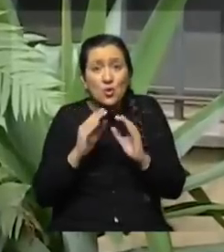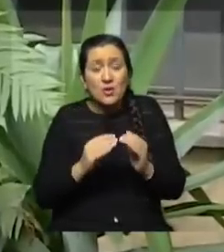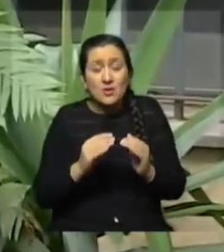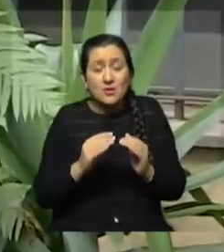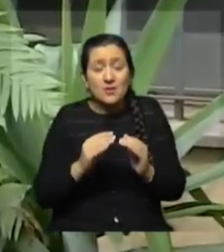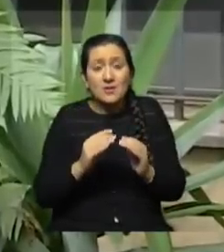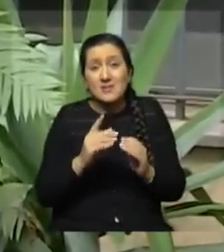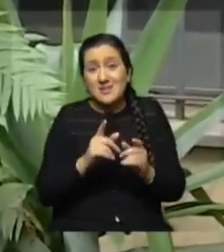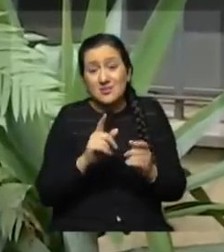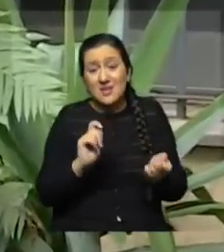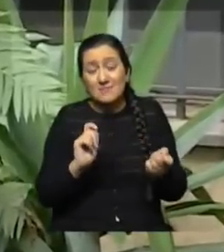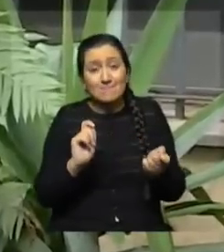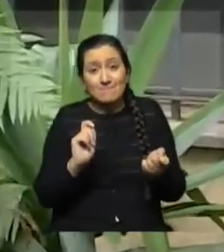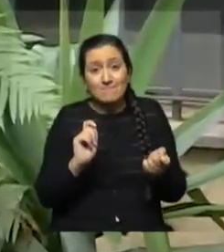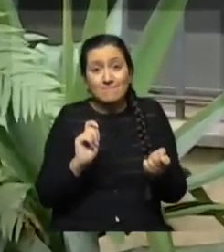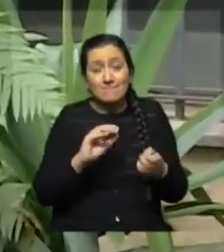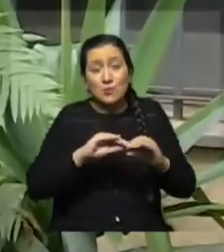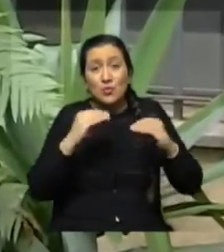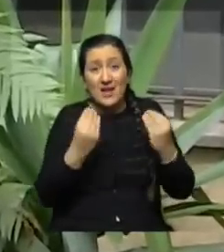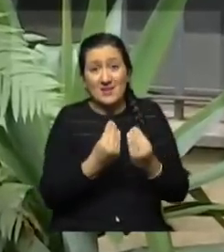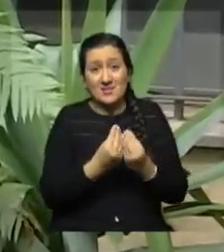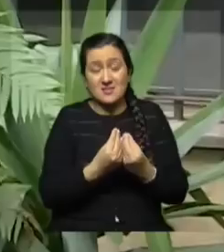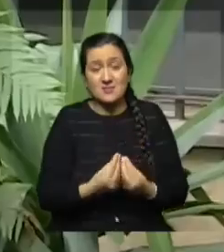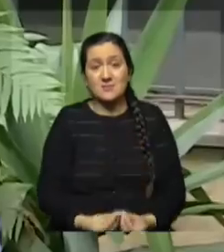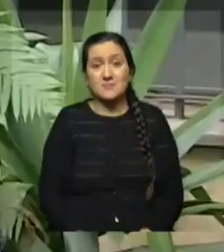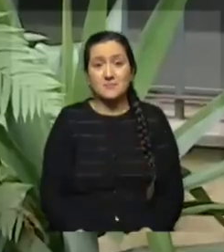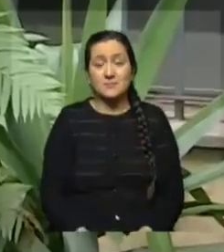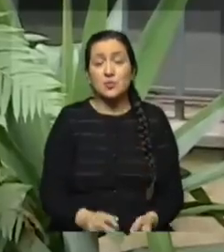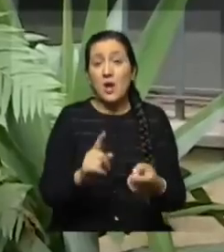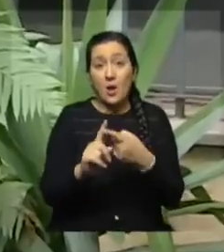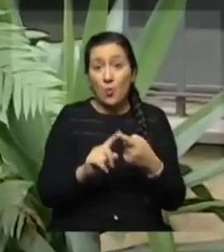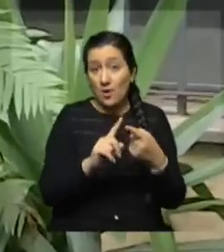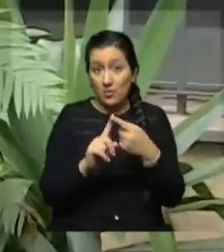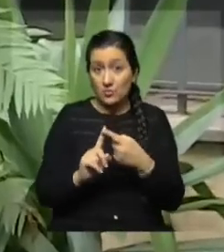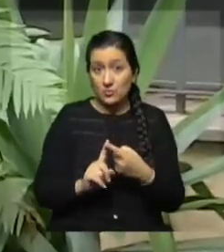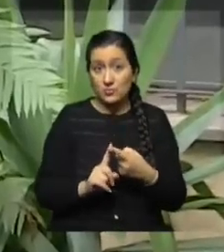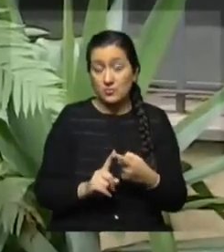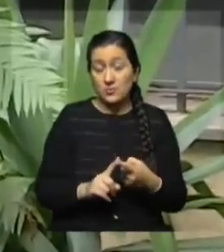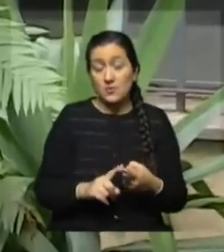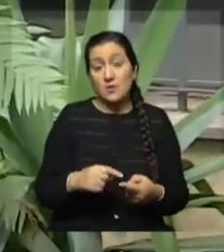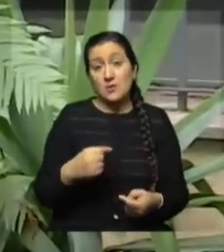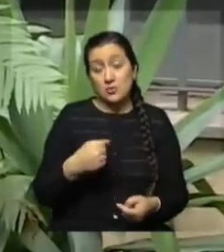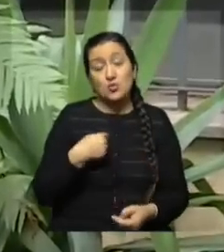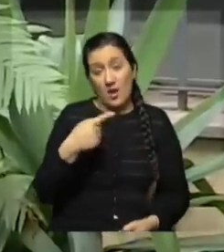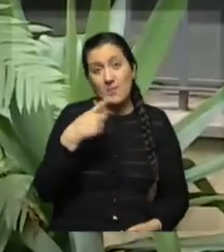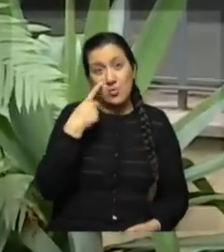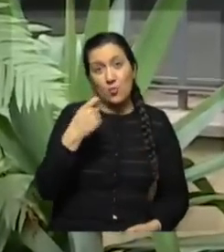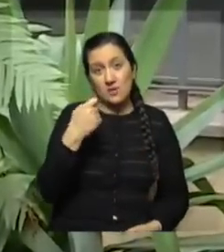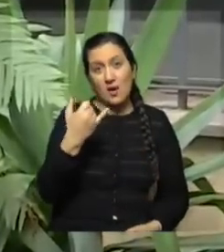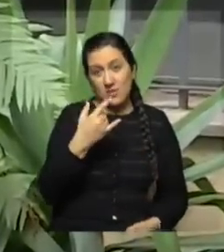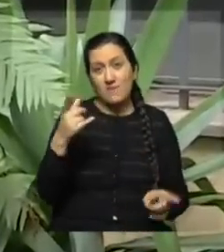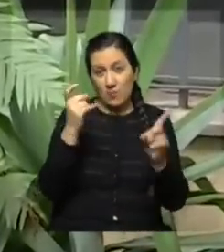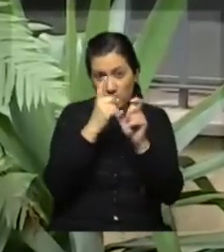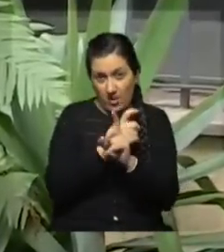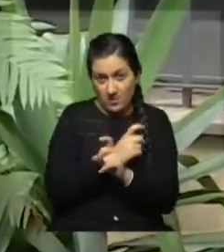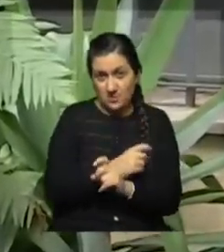estas transformaciones sean sustentables tiene que ver con esos grandes acuerdos entonces ahí yo aprecio que hay algunas dificultades en este sentido